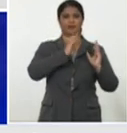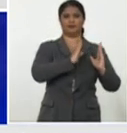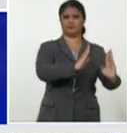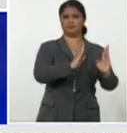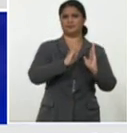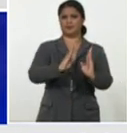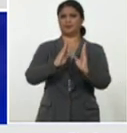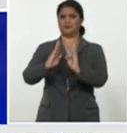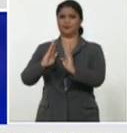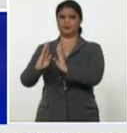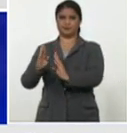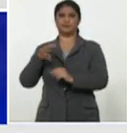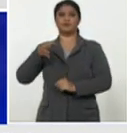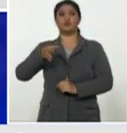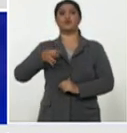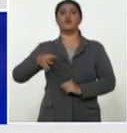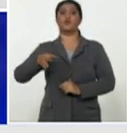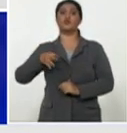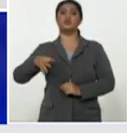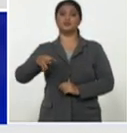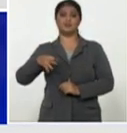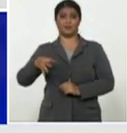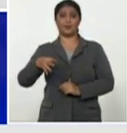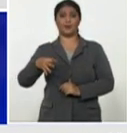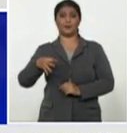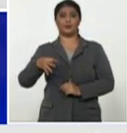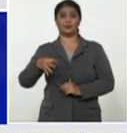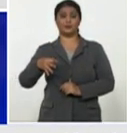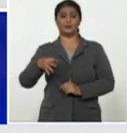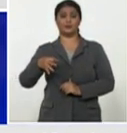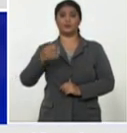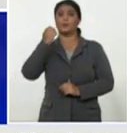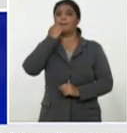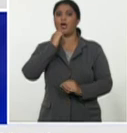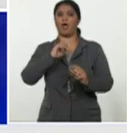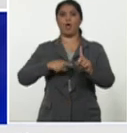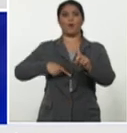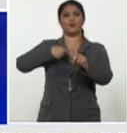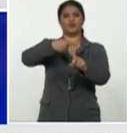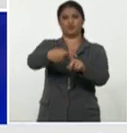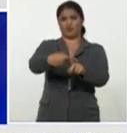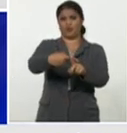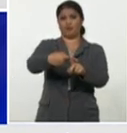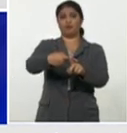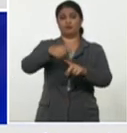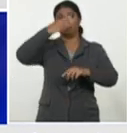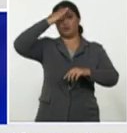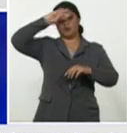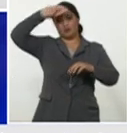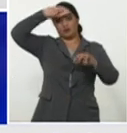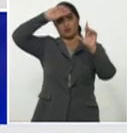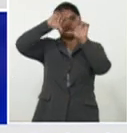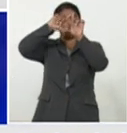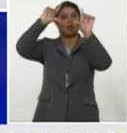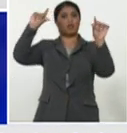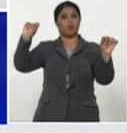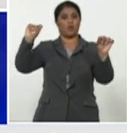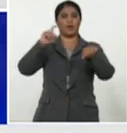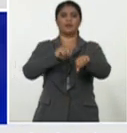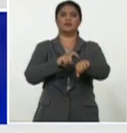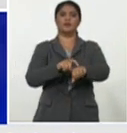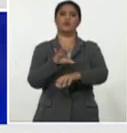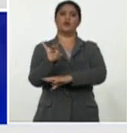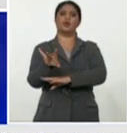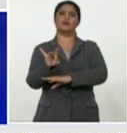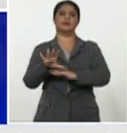son los municipios que aportan el 40,3% de la incidencia de Cuba en los últimos 15 días